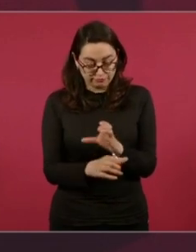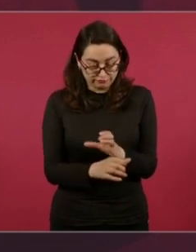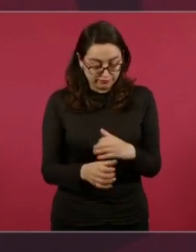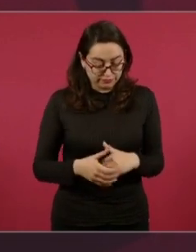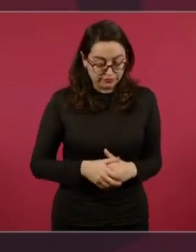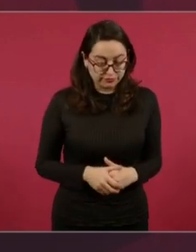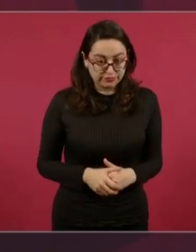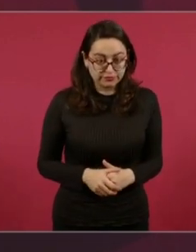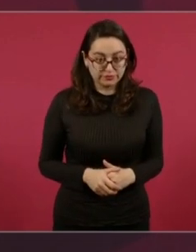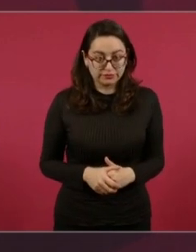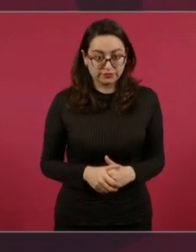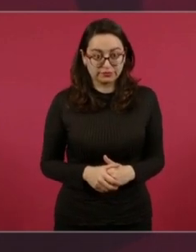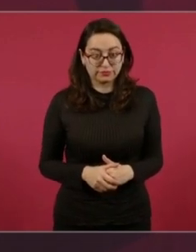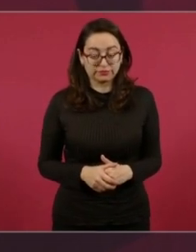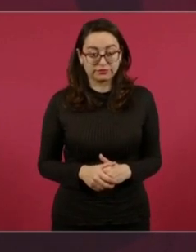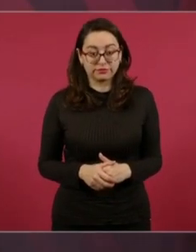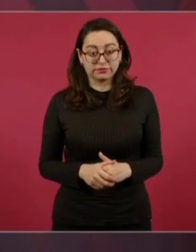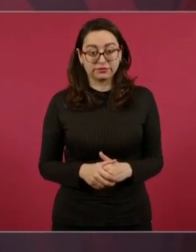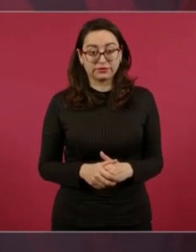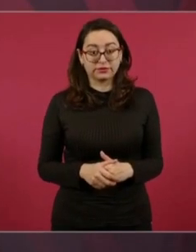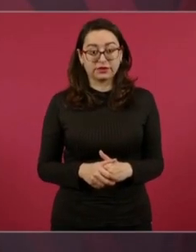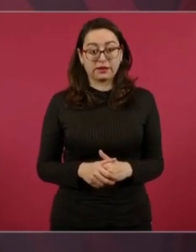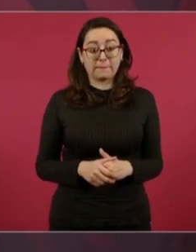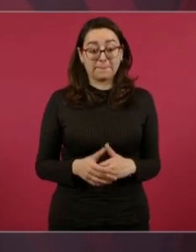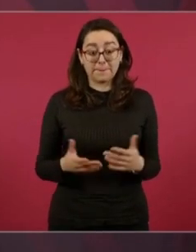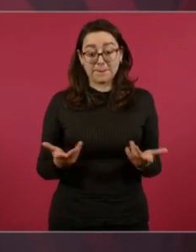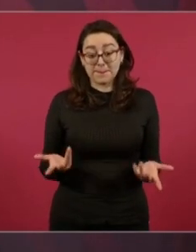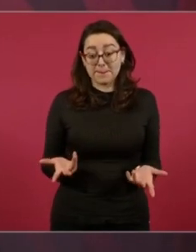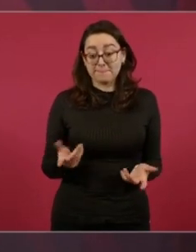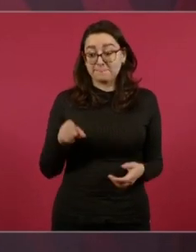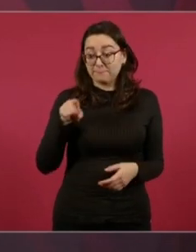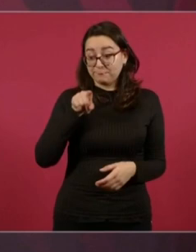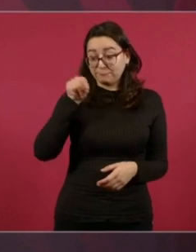por los movimientos de materiales de construcción